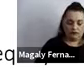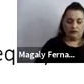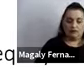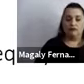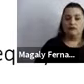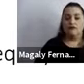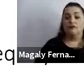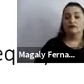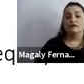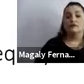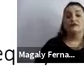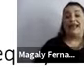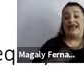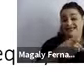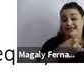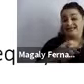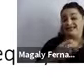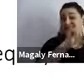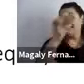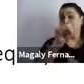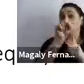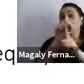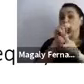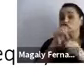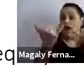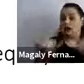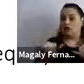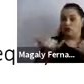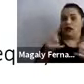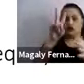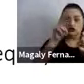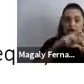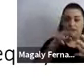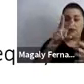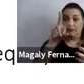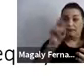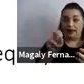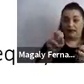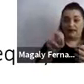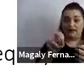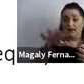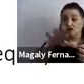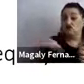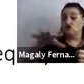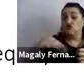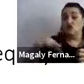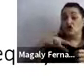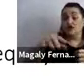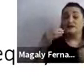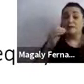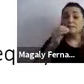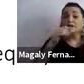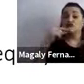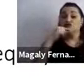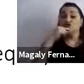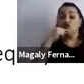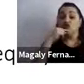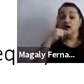Esta es la situación actual en 2020, con zonas, como ven, más rojas